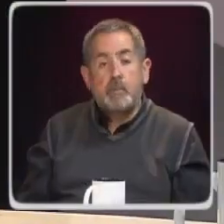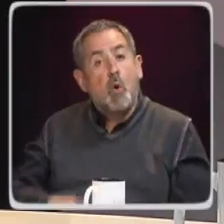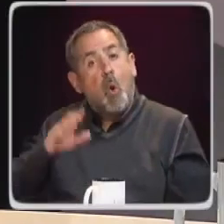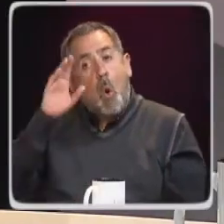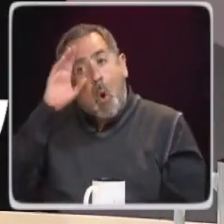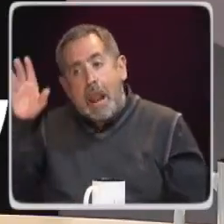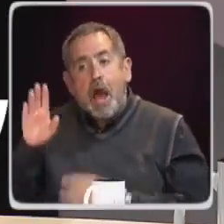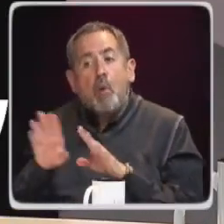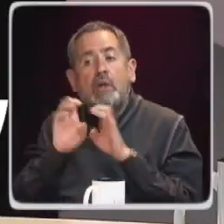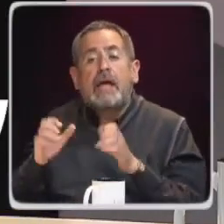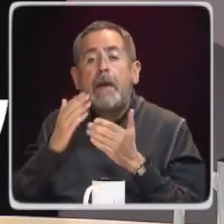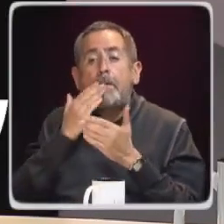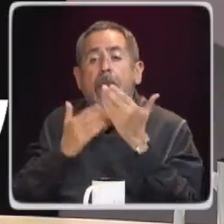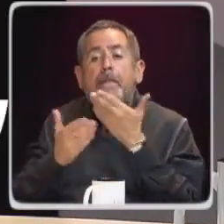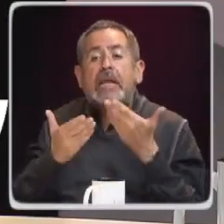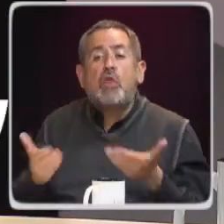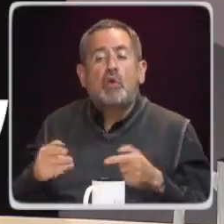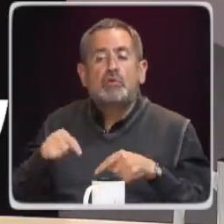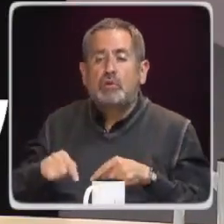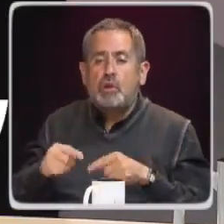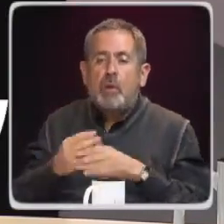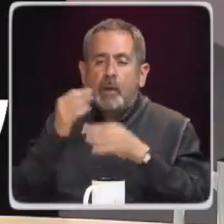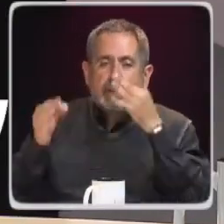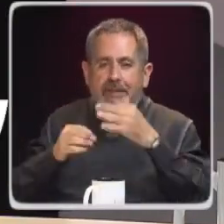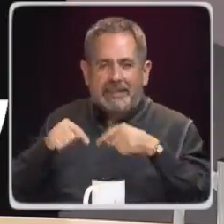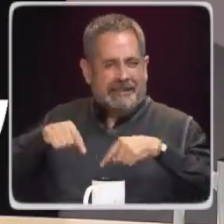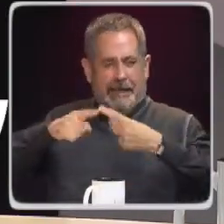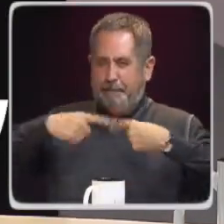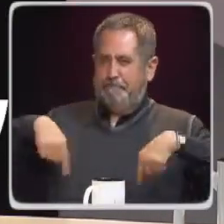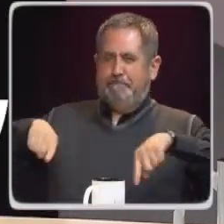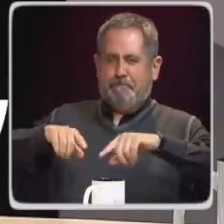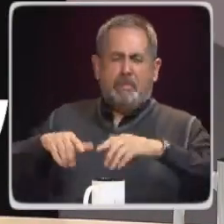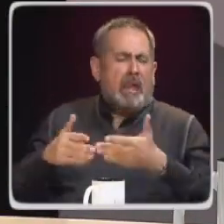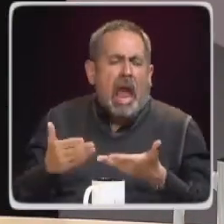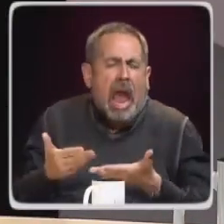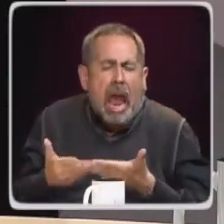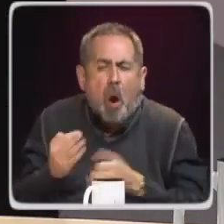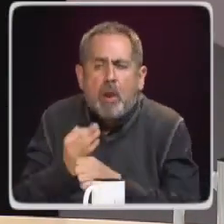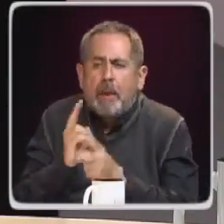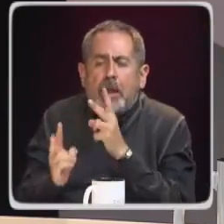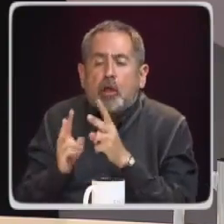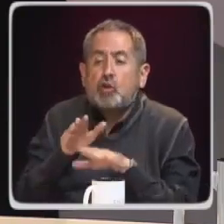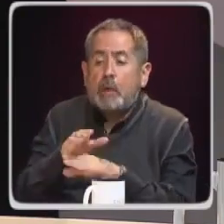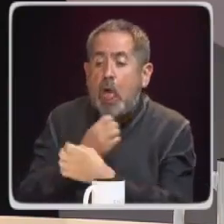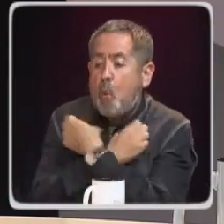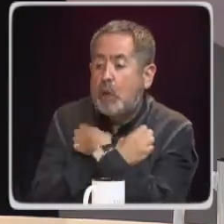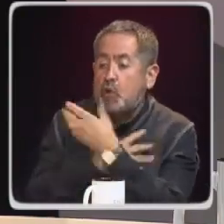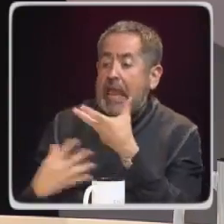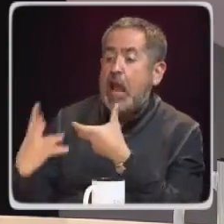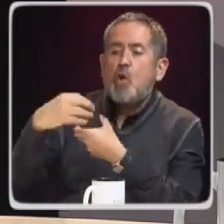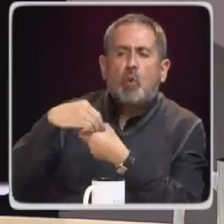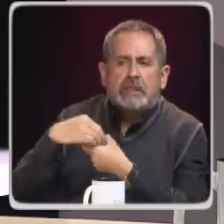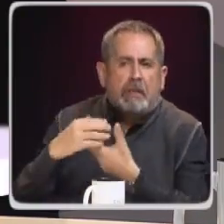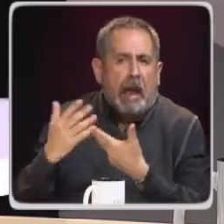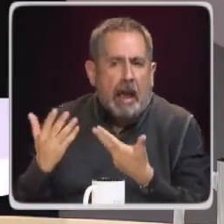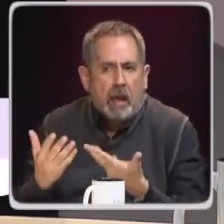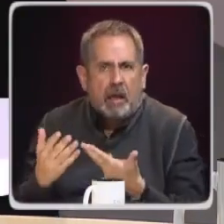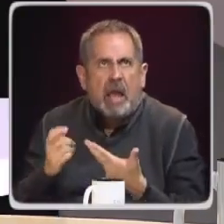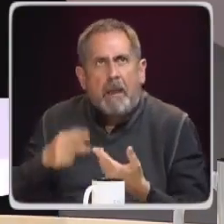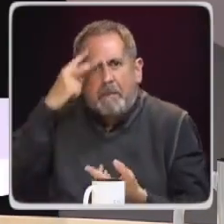Hola, ¿qué tal? ¿Cómo están? Bienvenidos a una nueva edición aquí en El Círculo. Y hoy vamos a platicar de educación inclusiva, de cómo estamos